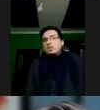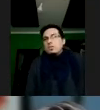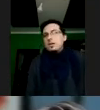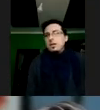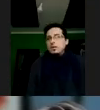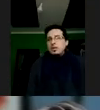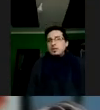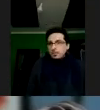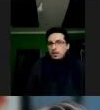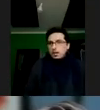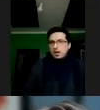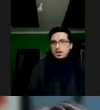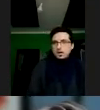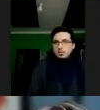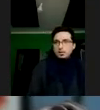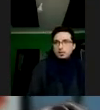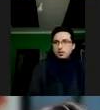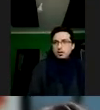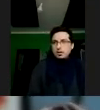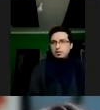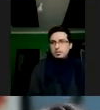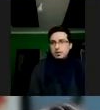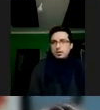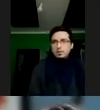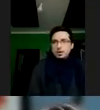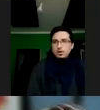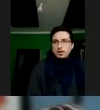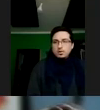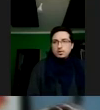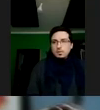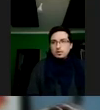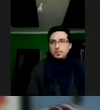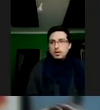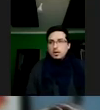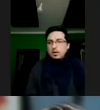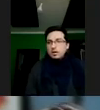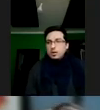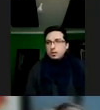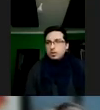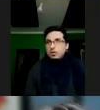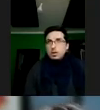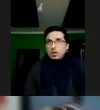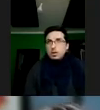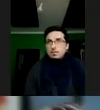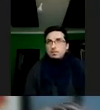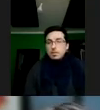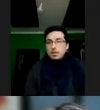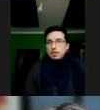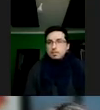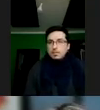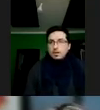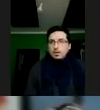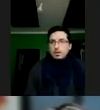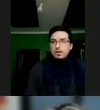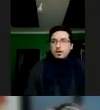bien el concepto de vertical y horizontal. Así que gracias, profesora, porque es súper importante poder recordar esos conceptos. Le estoy escribiendo a